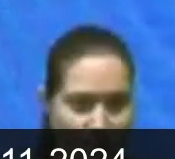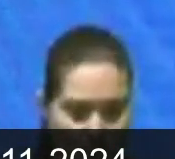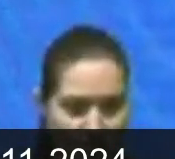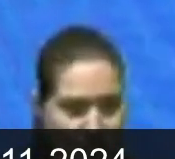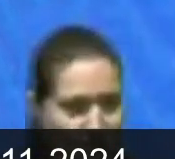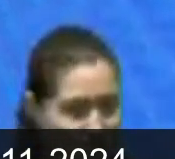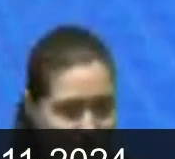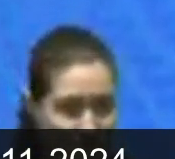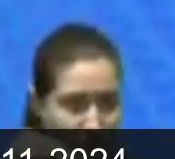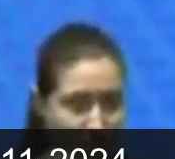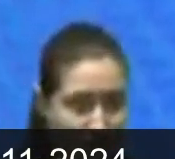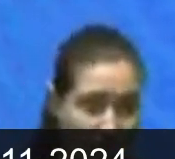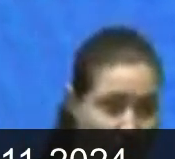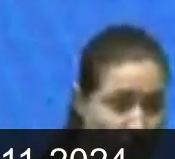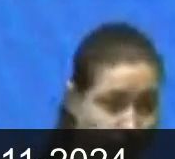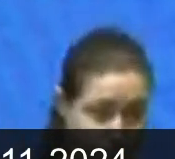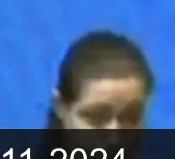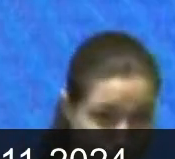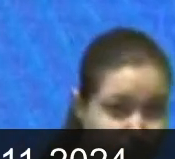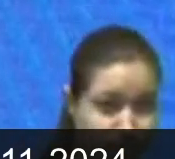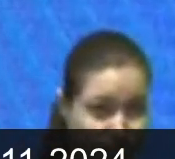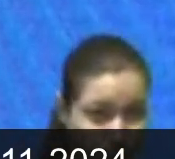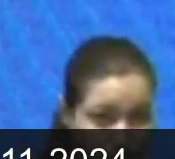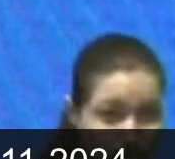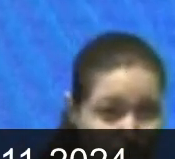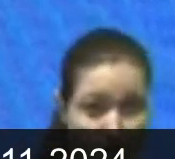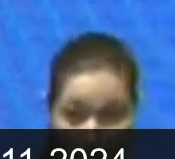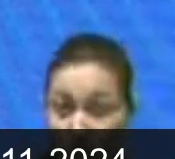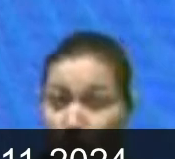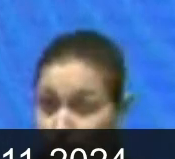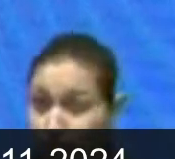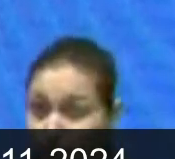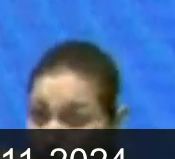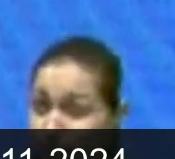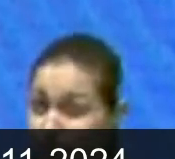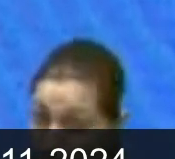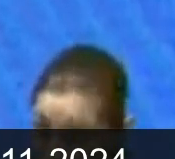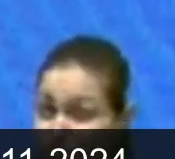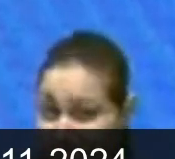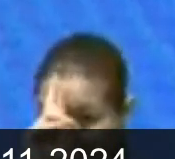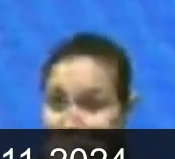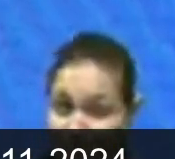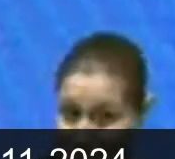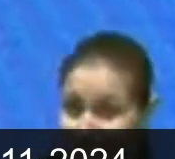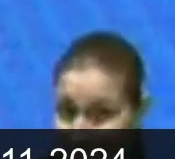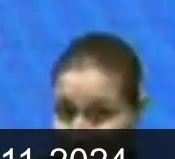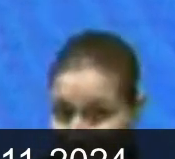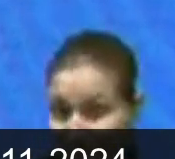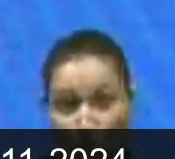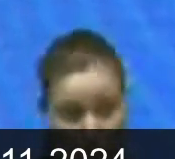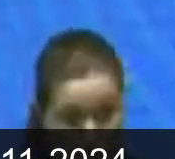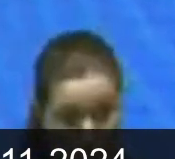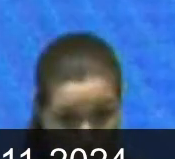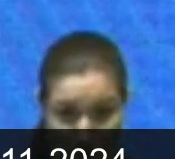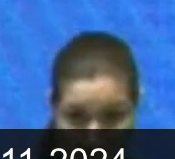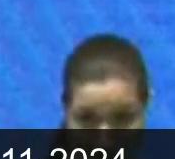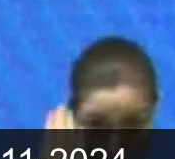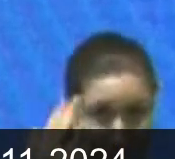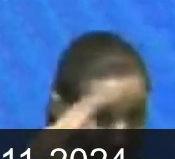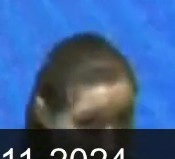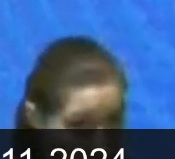el campo nuboso está generando lluvia significativa en el territorio nacional, sobre todo hoy en la mañana y en